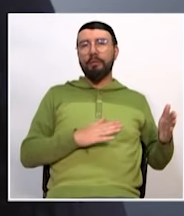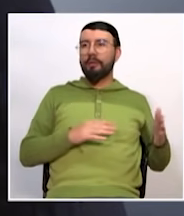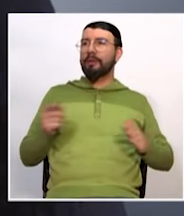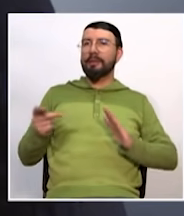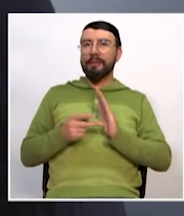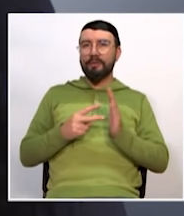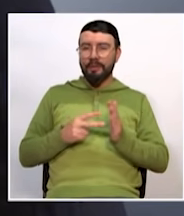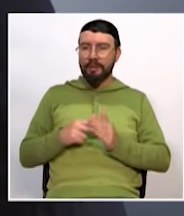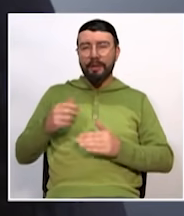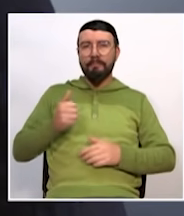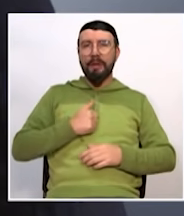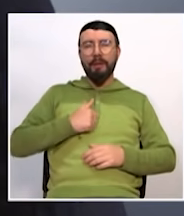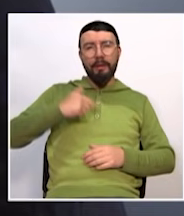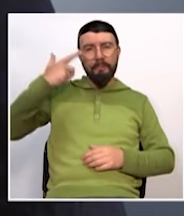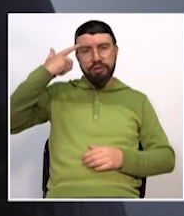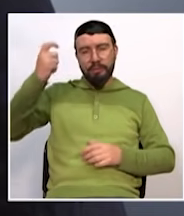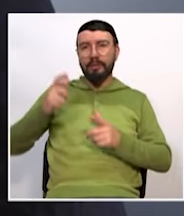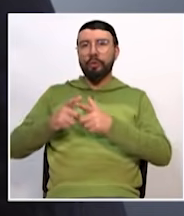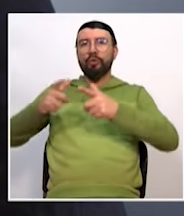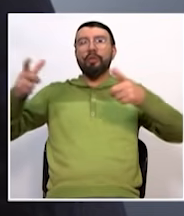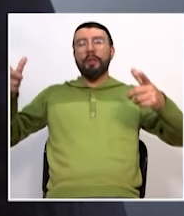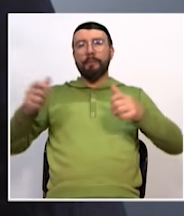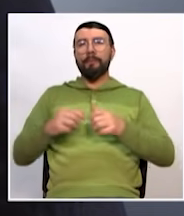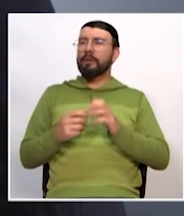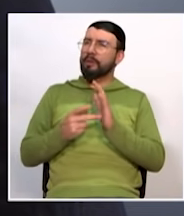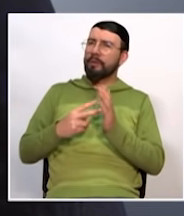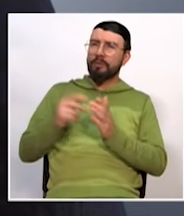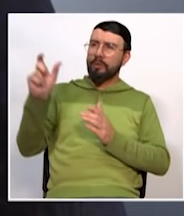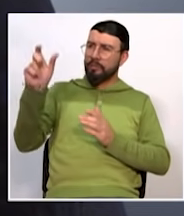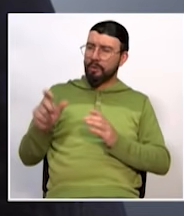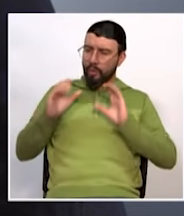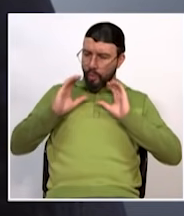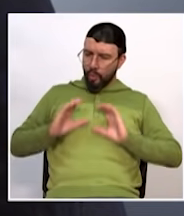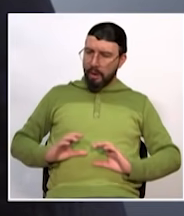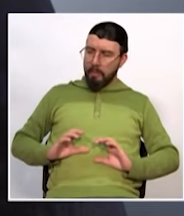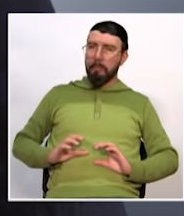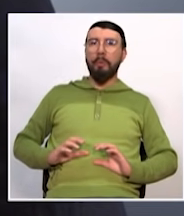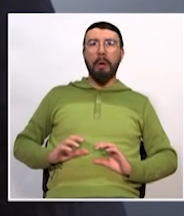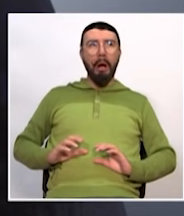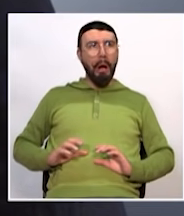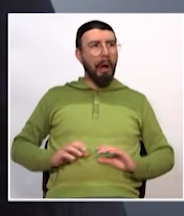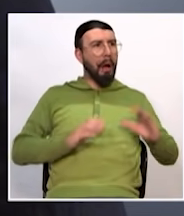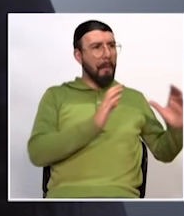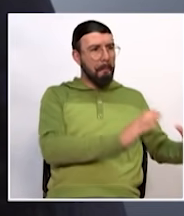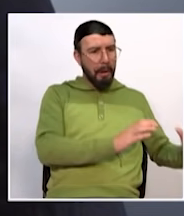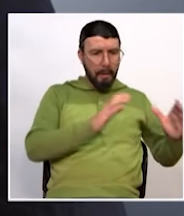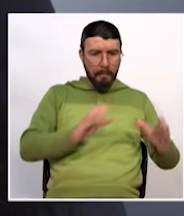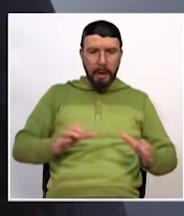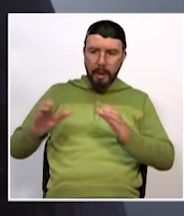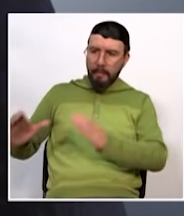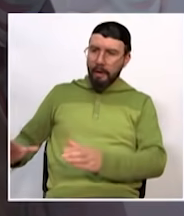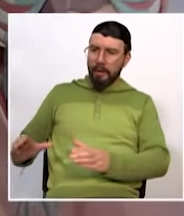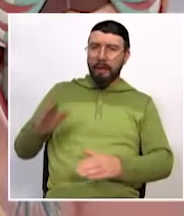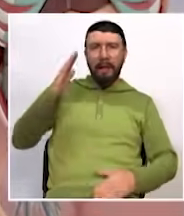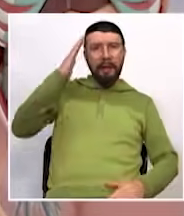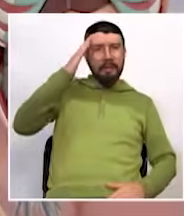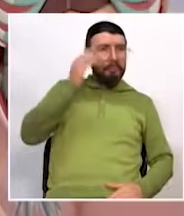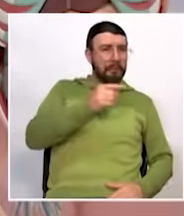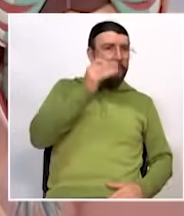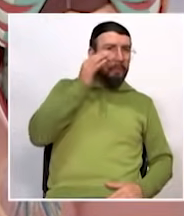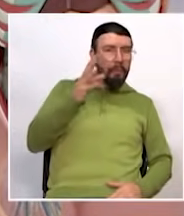la morfología la forma física de la persona también puede constituirse en un elemento de predisposición a la